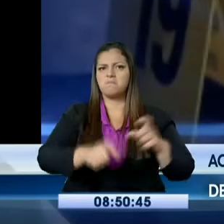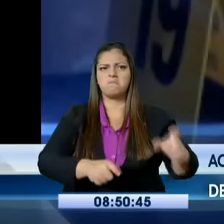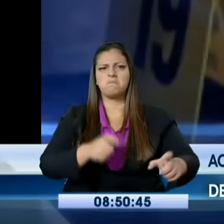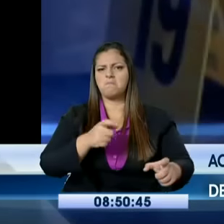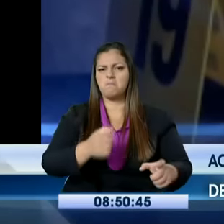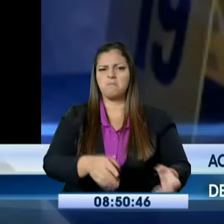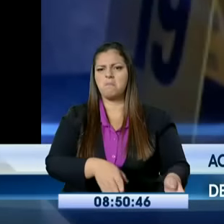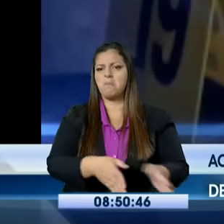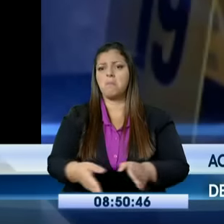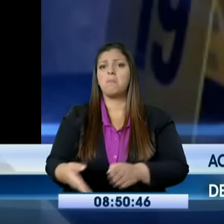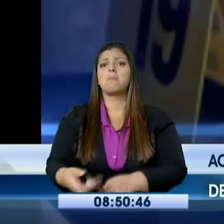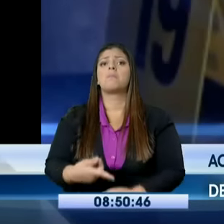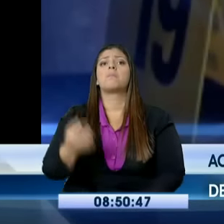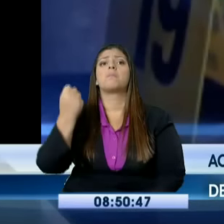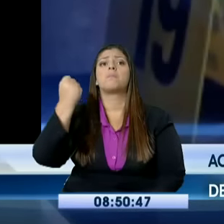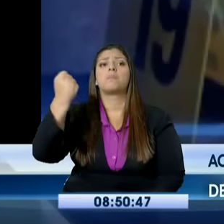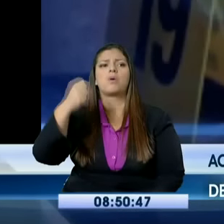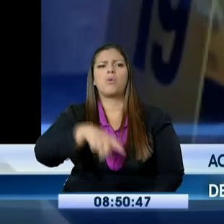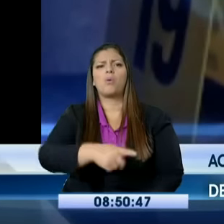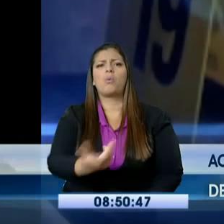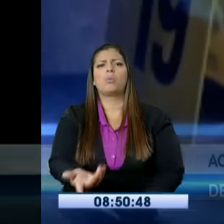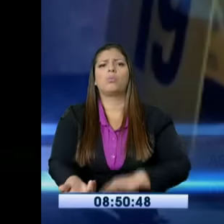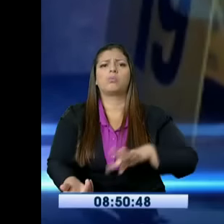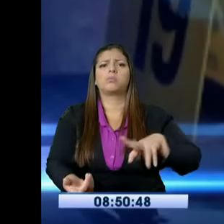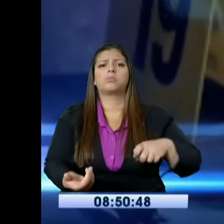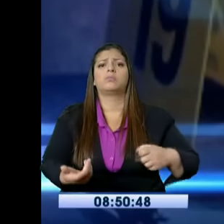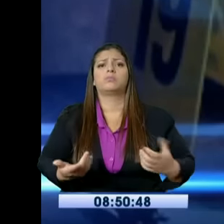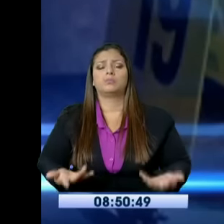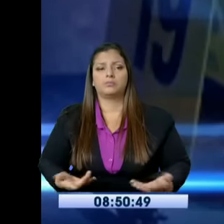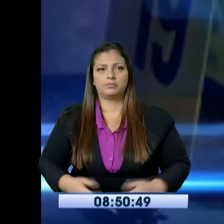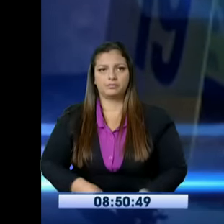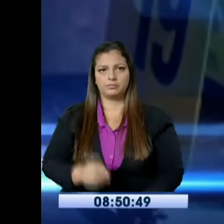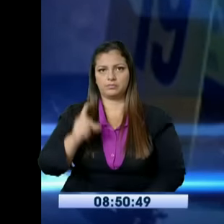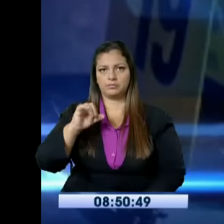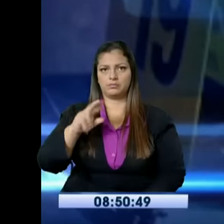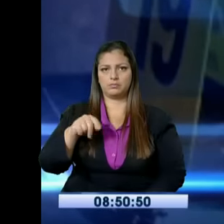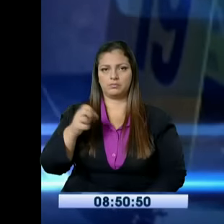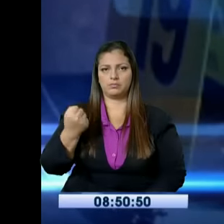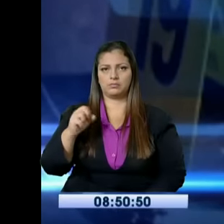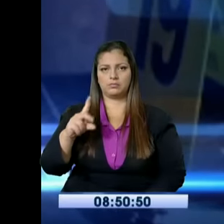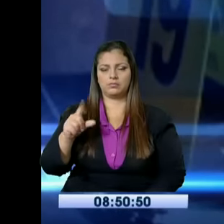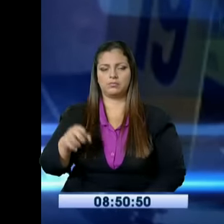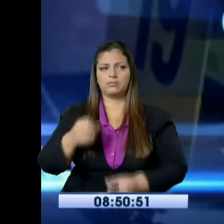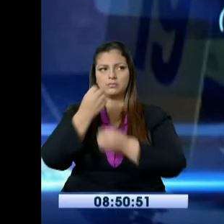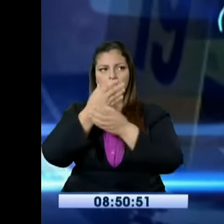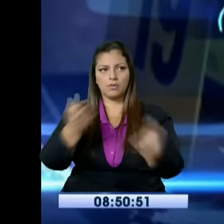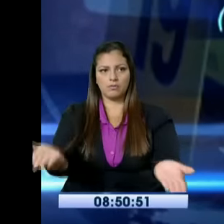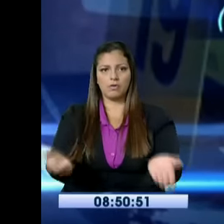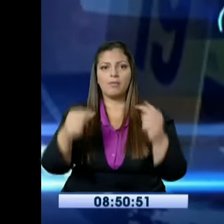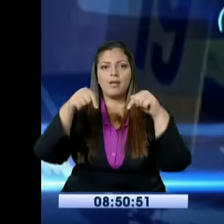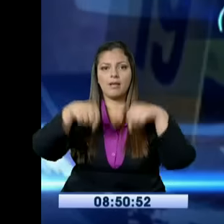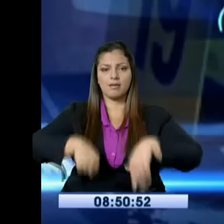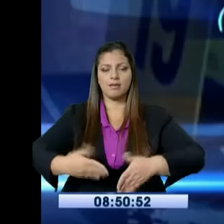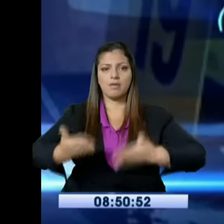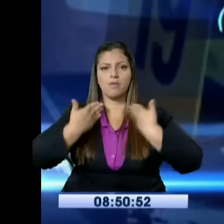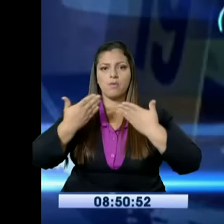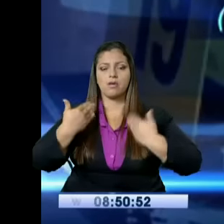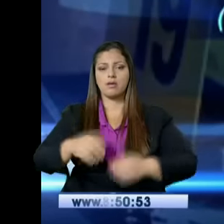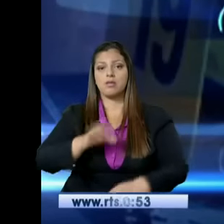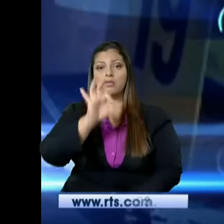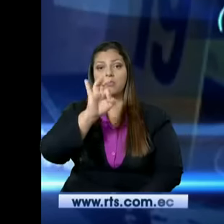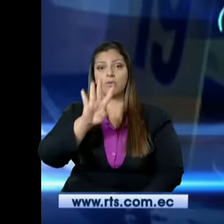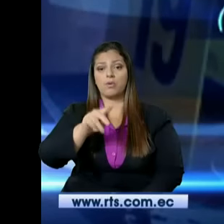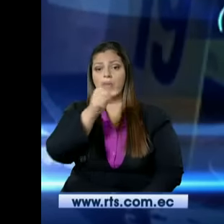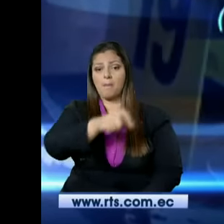las estadísticas de la DINASED, de los 94 asesinatos cometidos en Guayaquil, 39 en los distritos sur